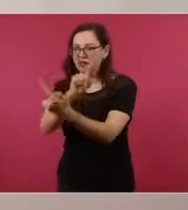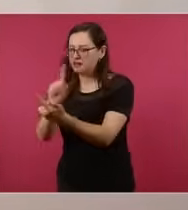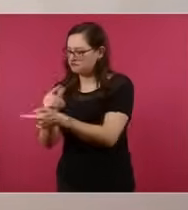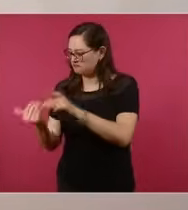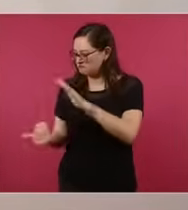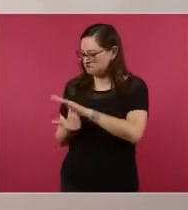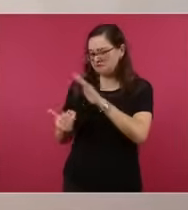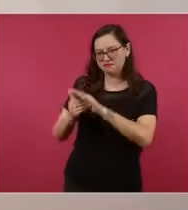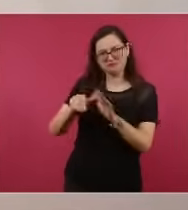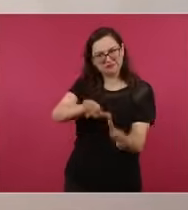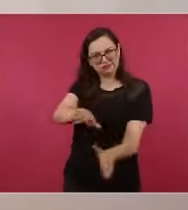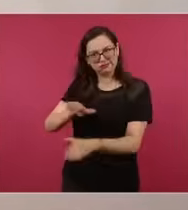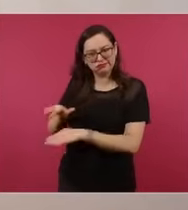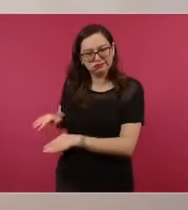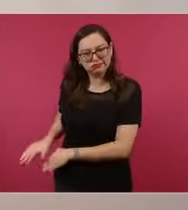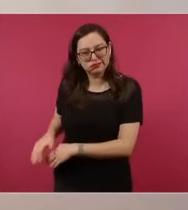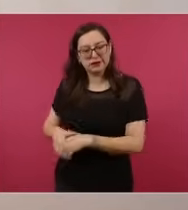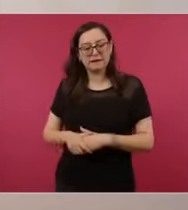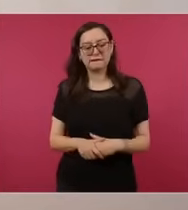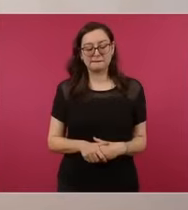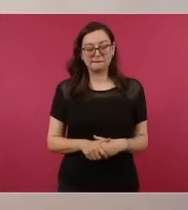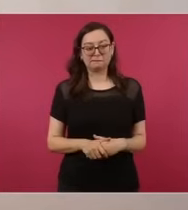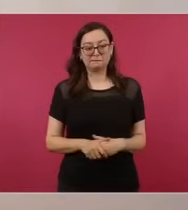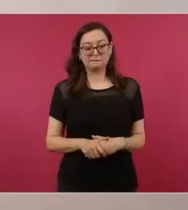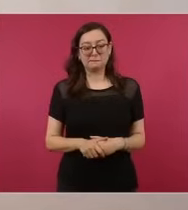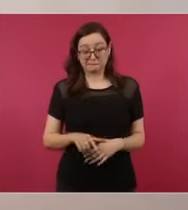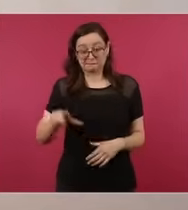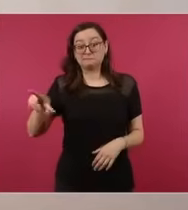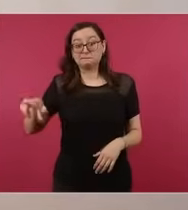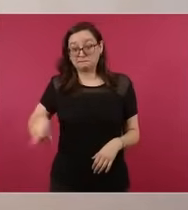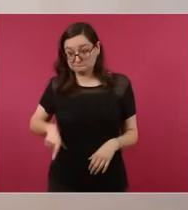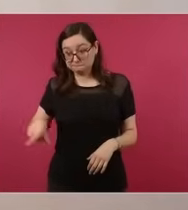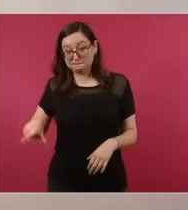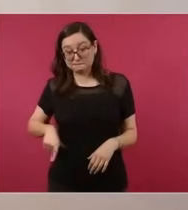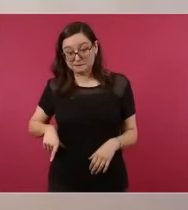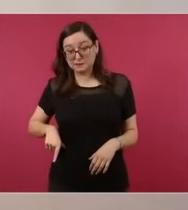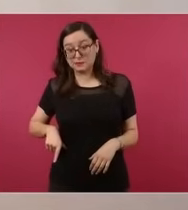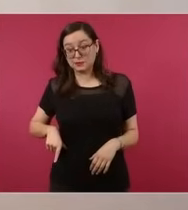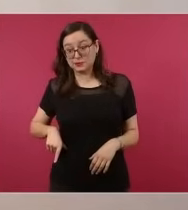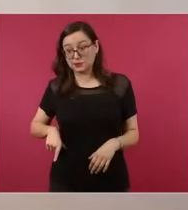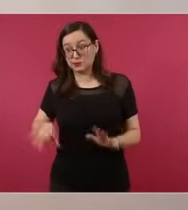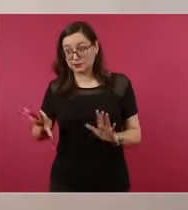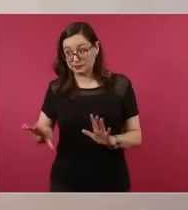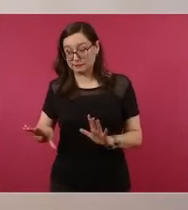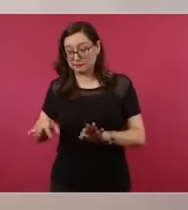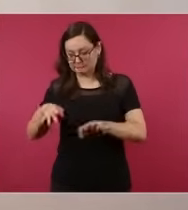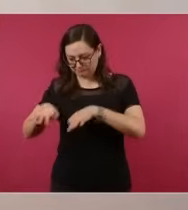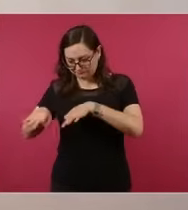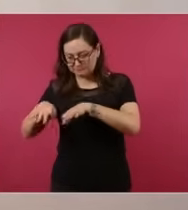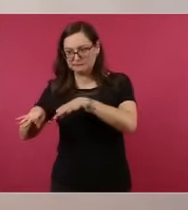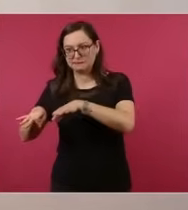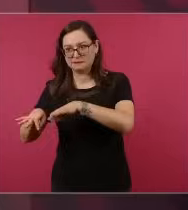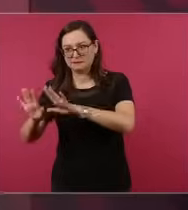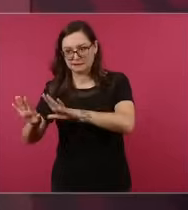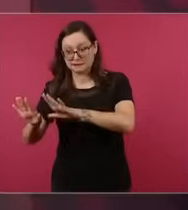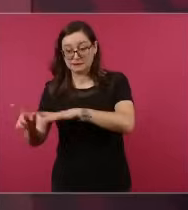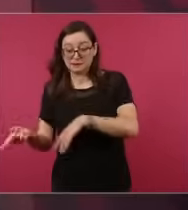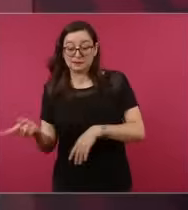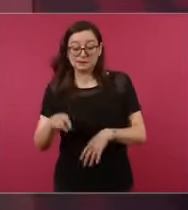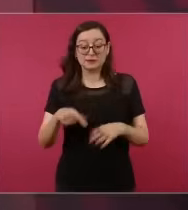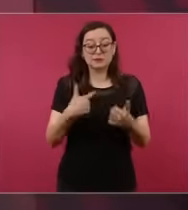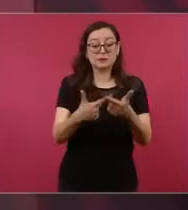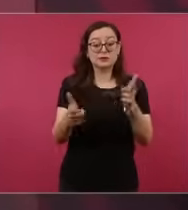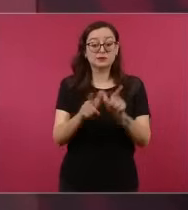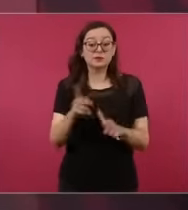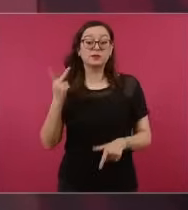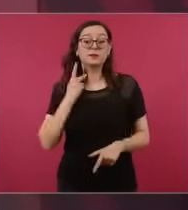En el caso del gobierno, en el caso del partido, que son cosas distintas, seguir abajo y organizar